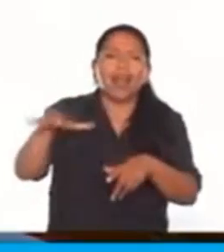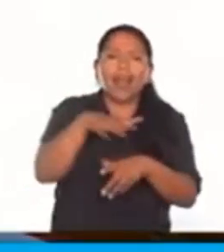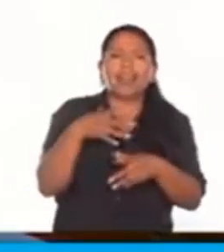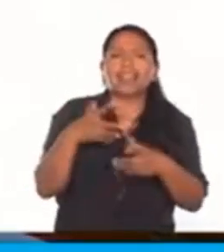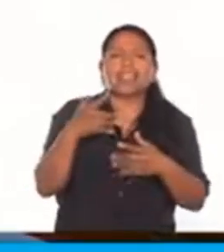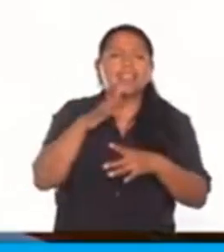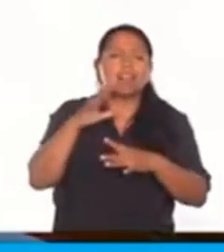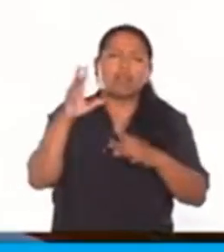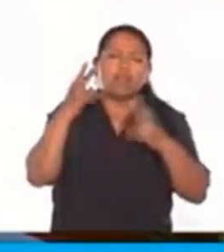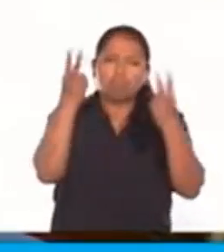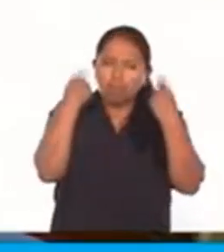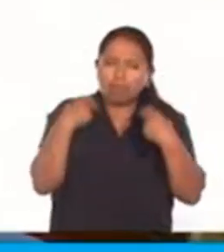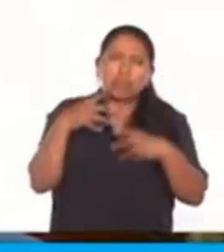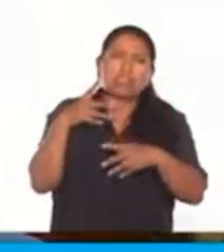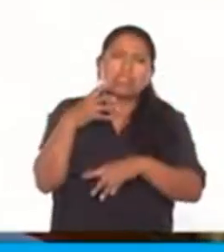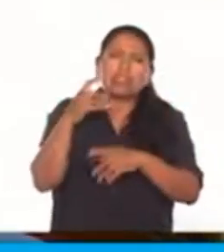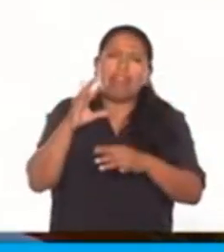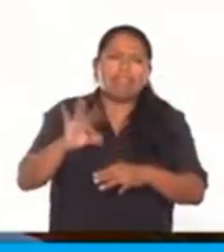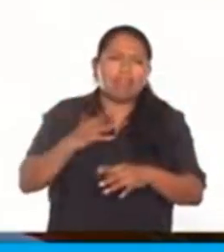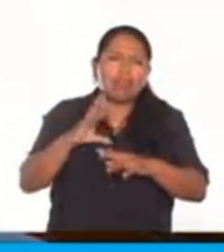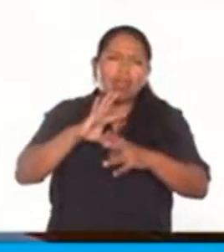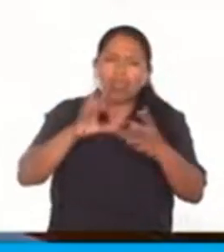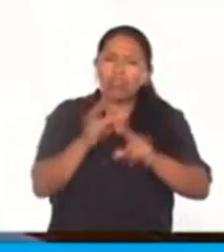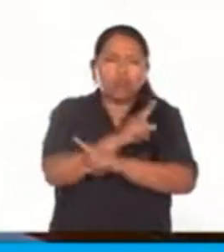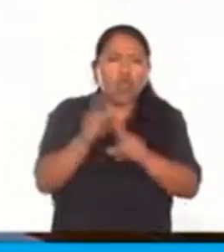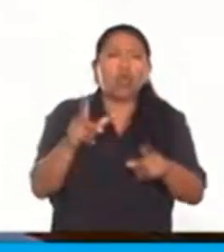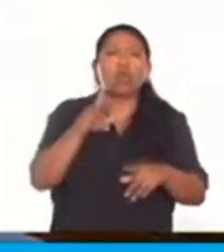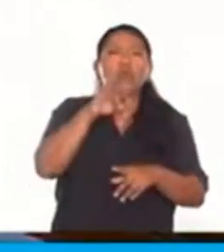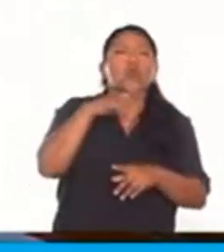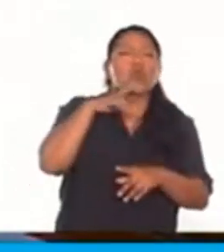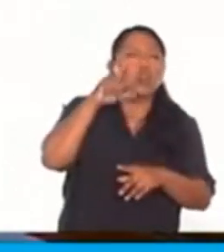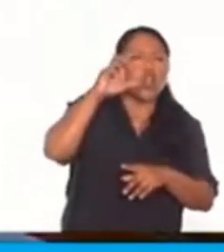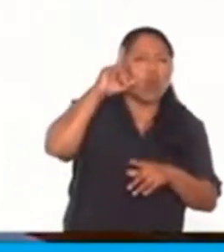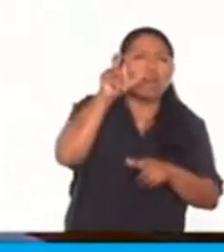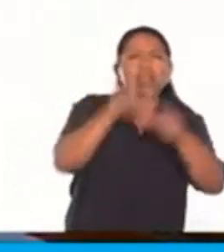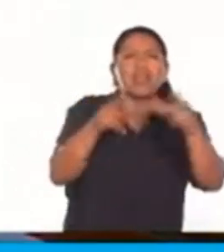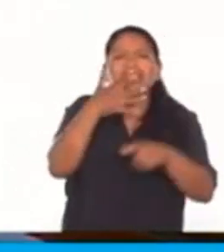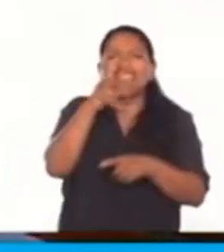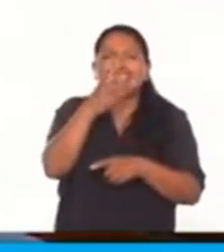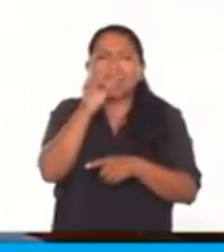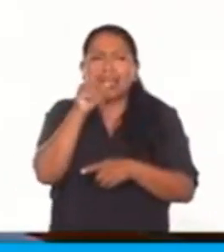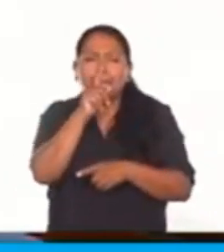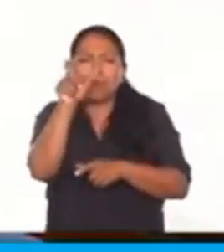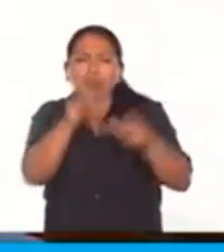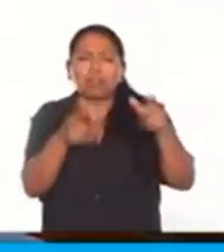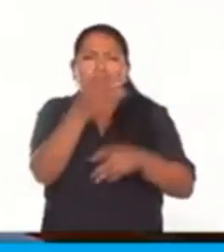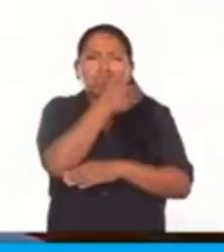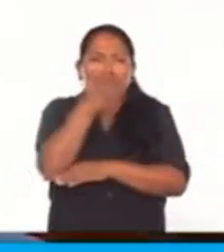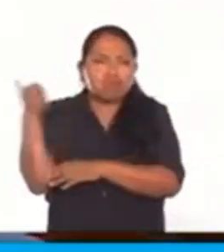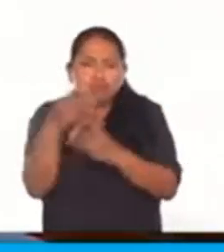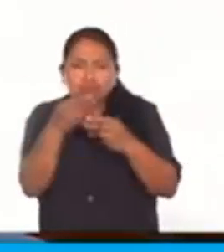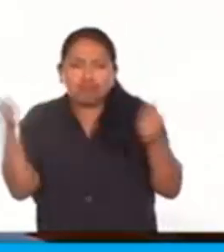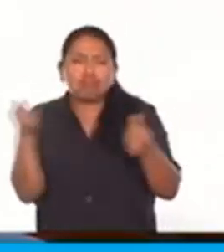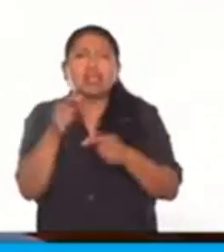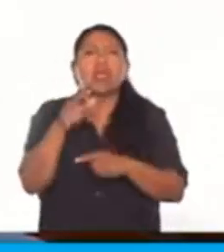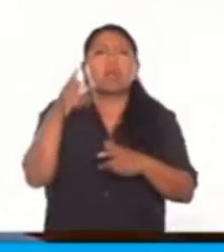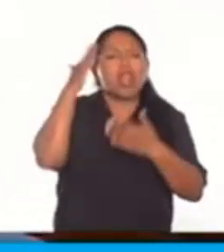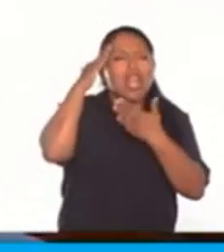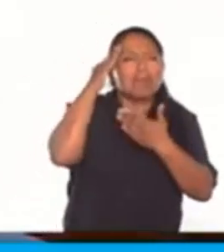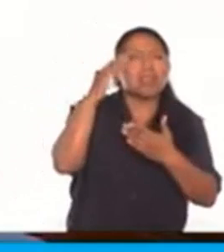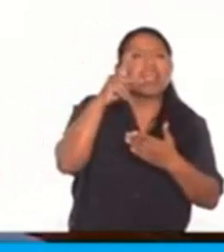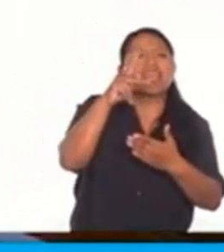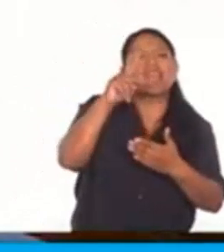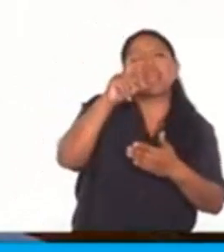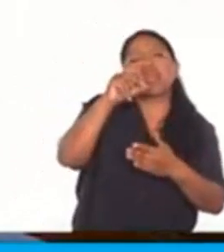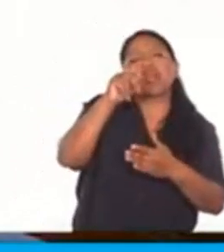se resigna a una vida de miseria, por Julio López y los 30.000 detenidos desaparecidos, por la memoria de Costec y